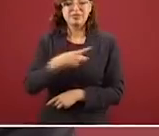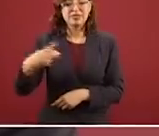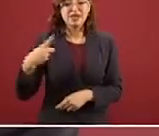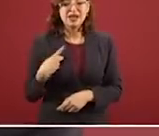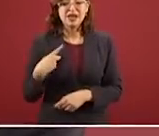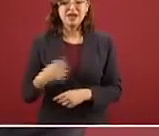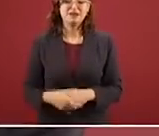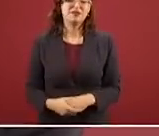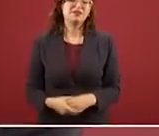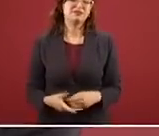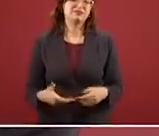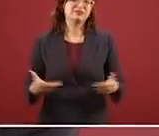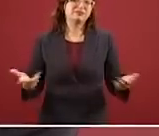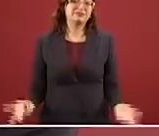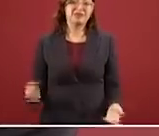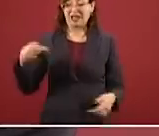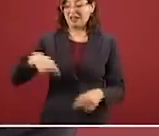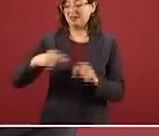que en 30 años